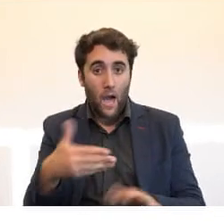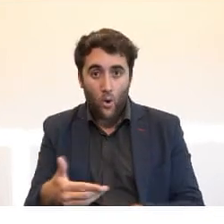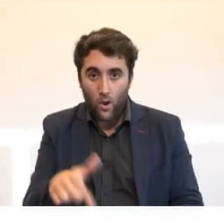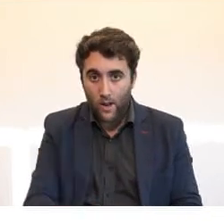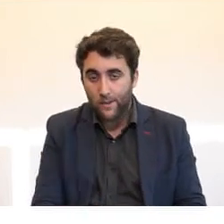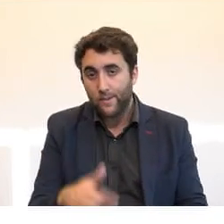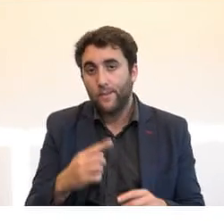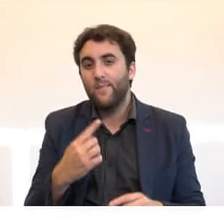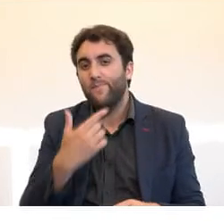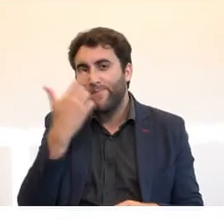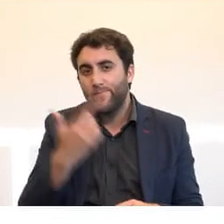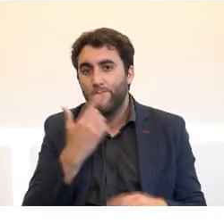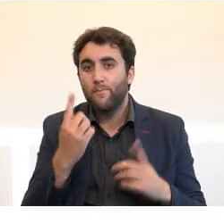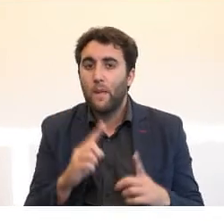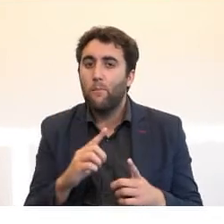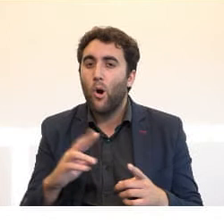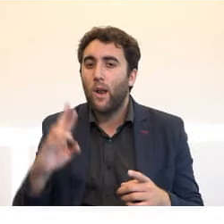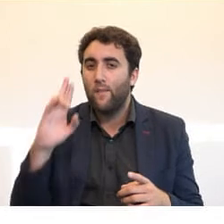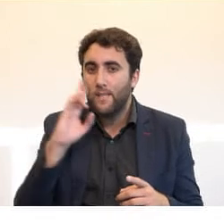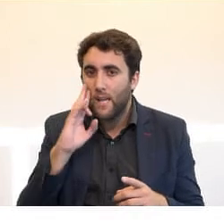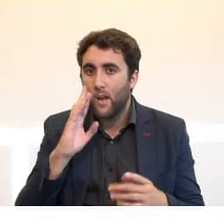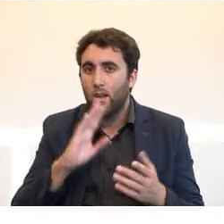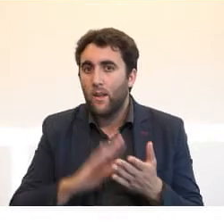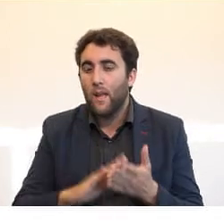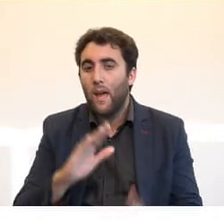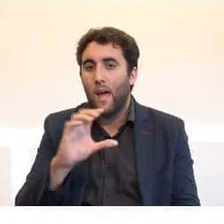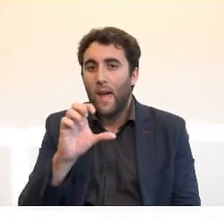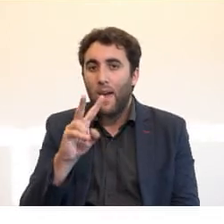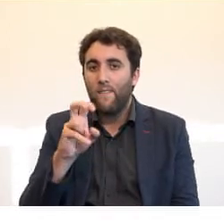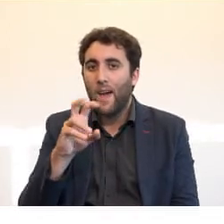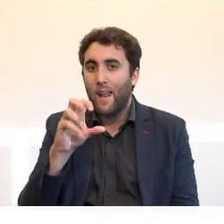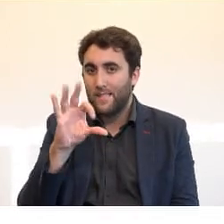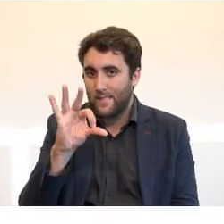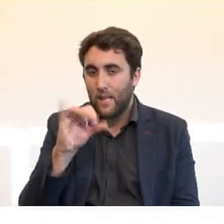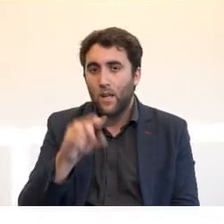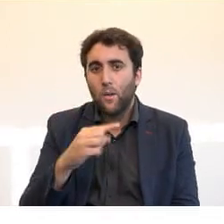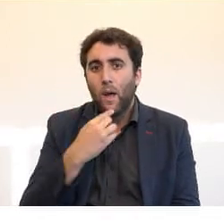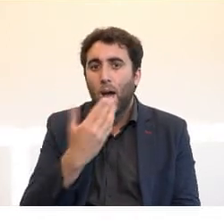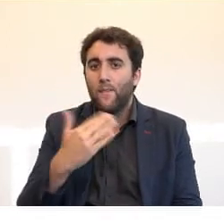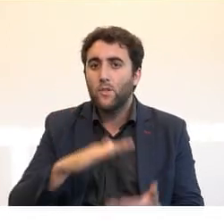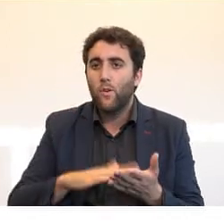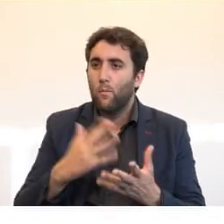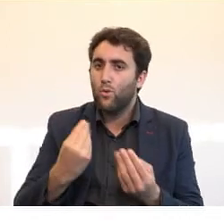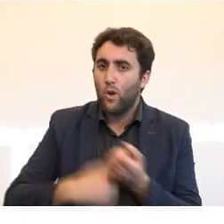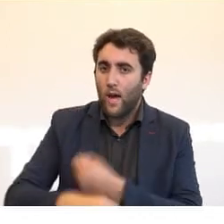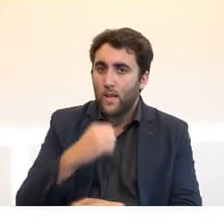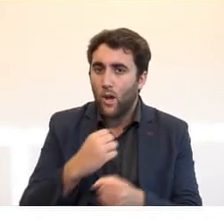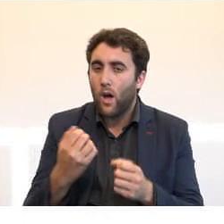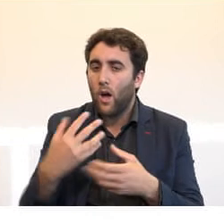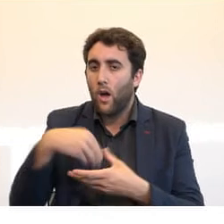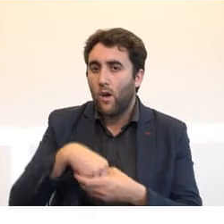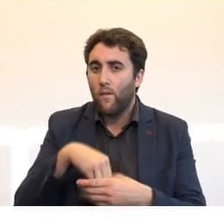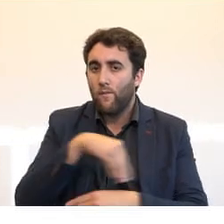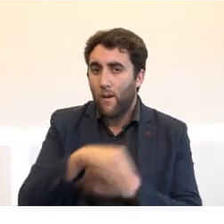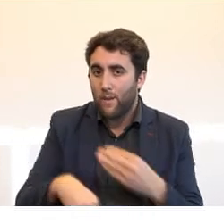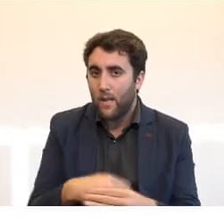muy interesante la reflexión del lingüista Dan Everett, que durante varios años convivió con su familia, con un